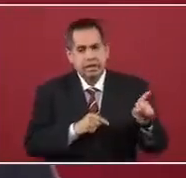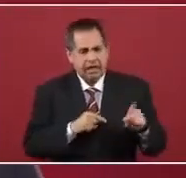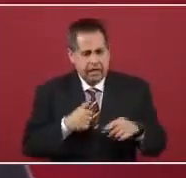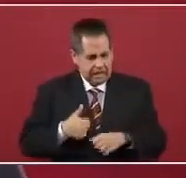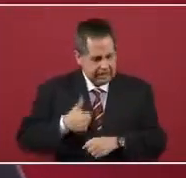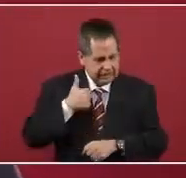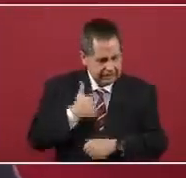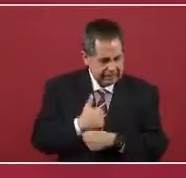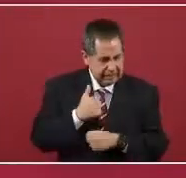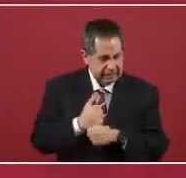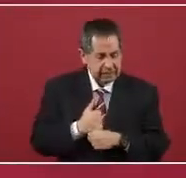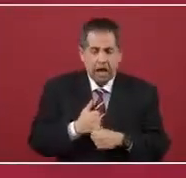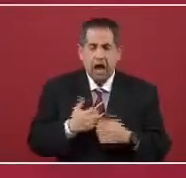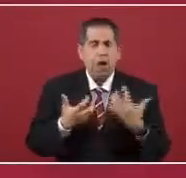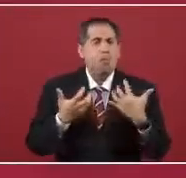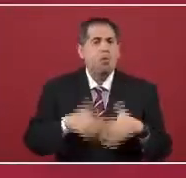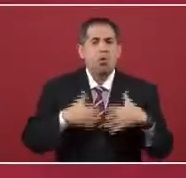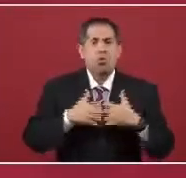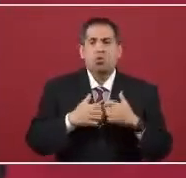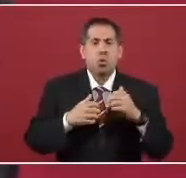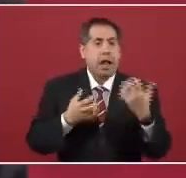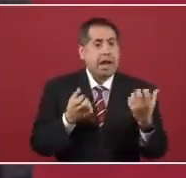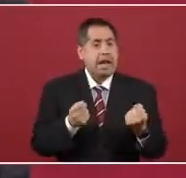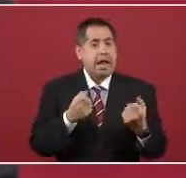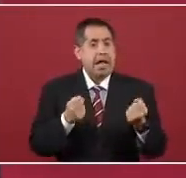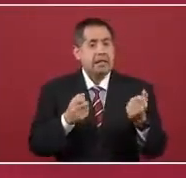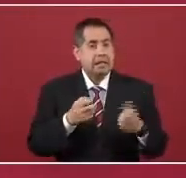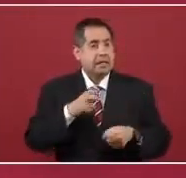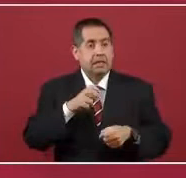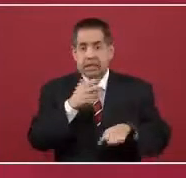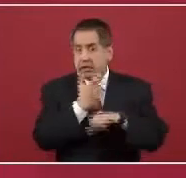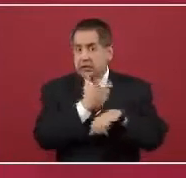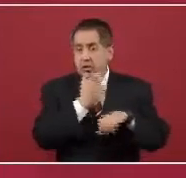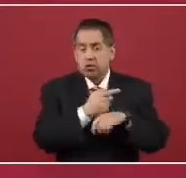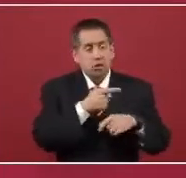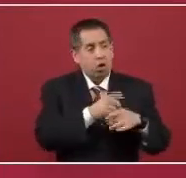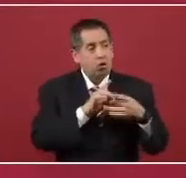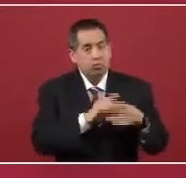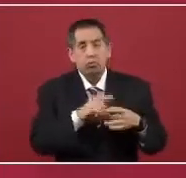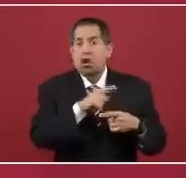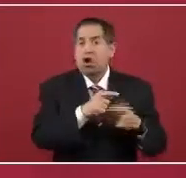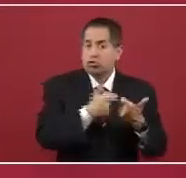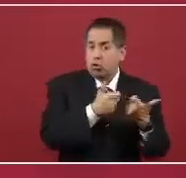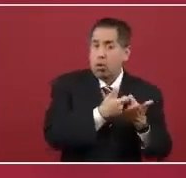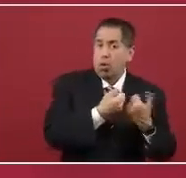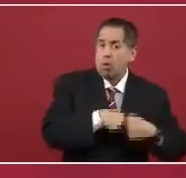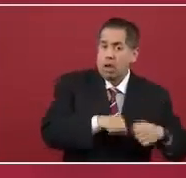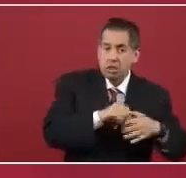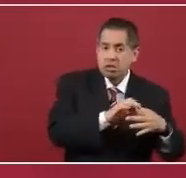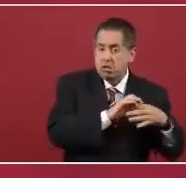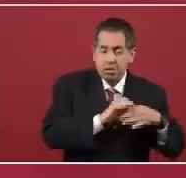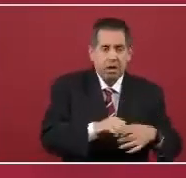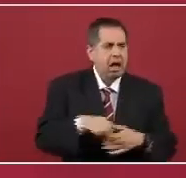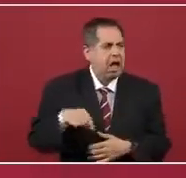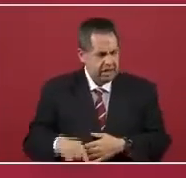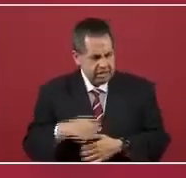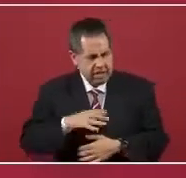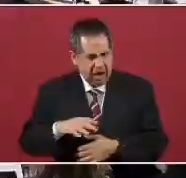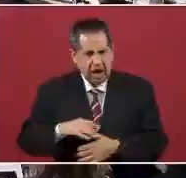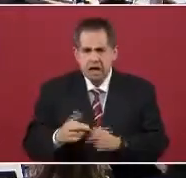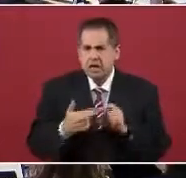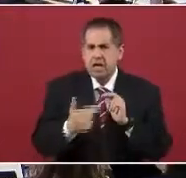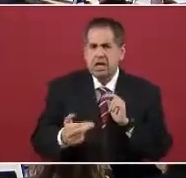sexta productora de leche en Estados Unidos como cooperativa. Aquí tenemos